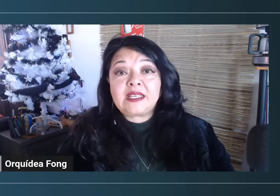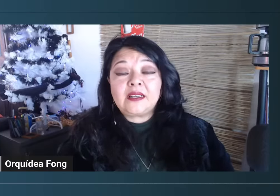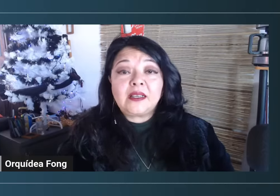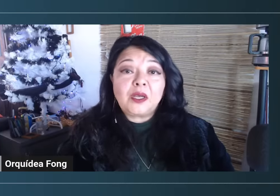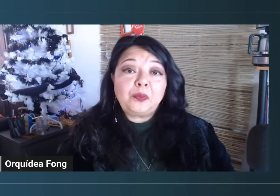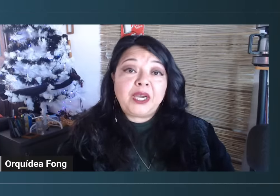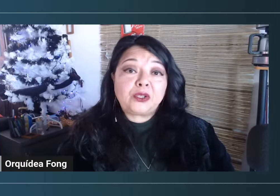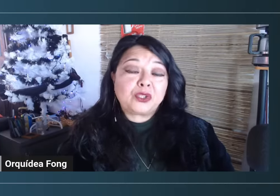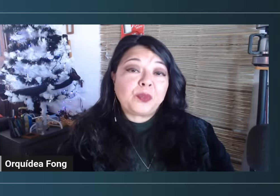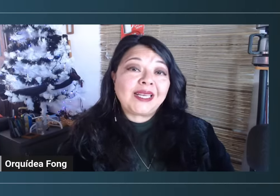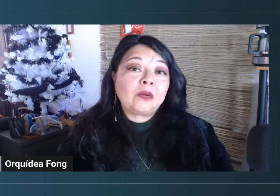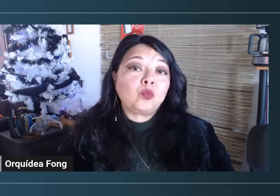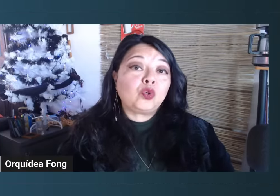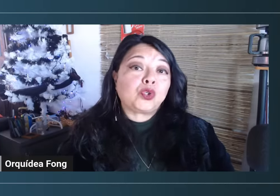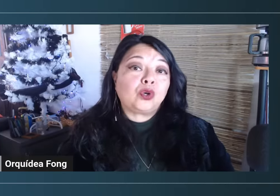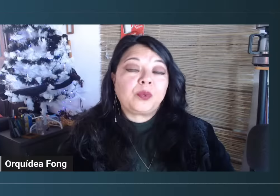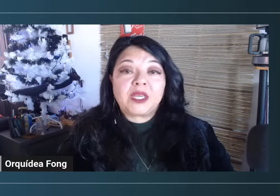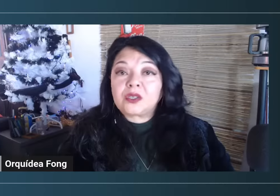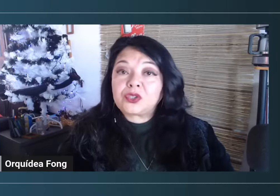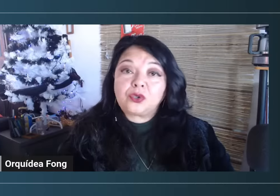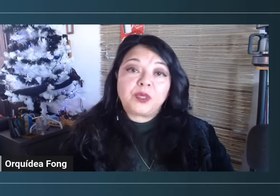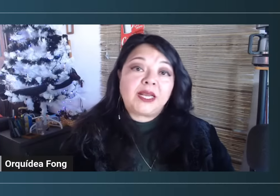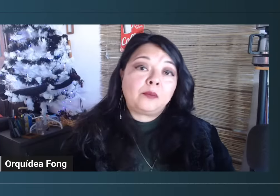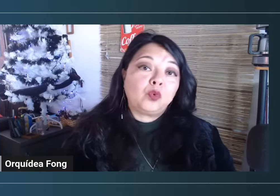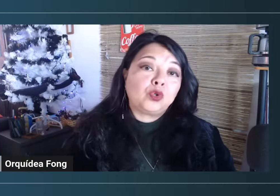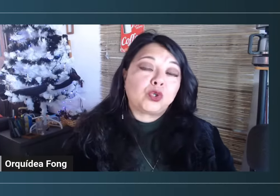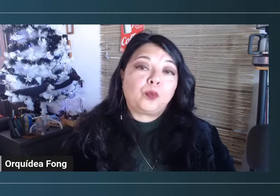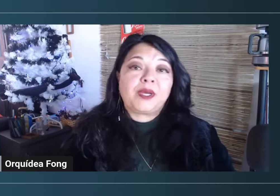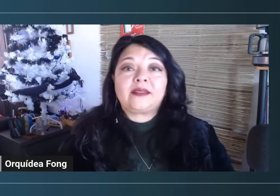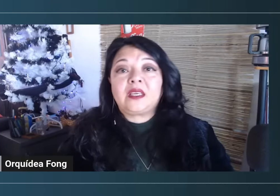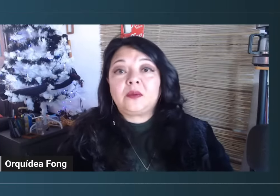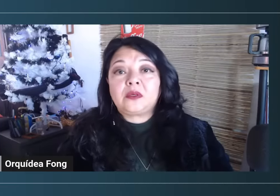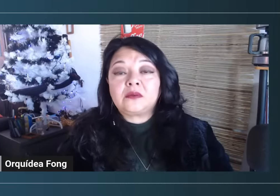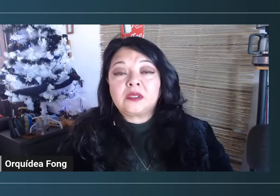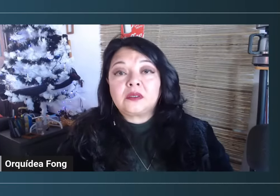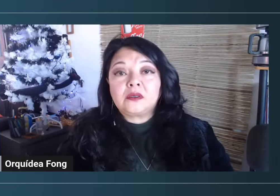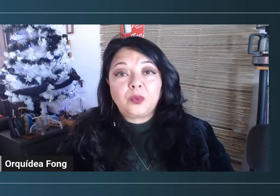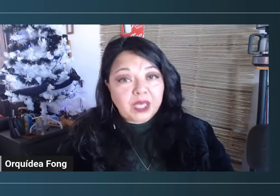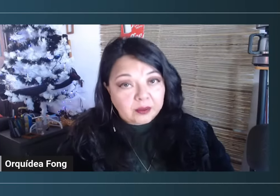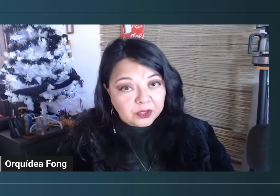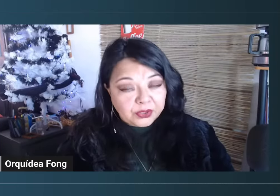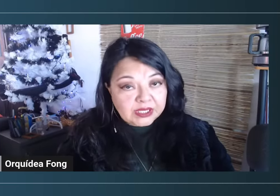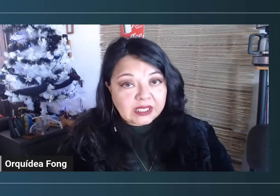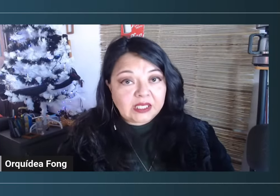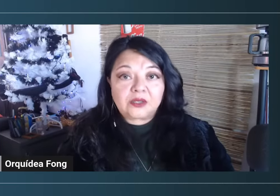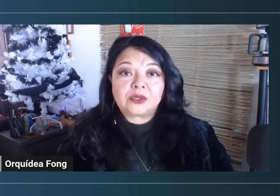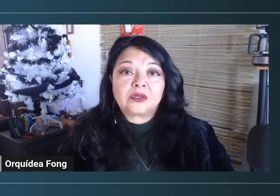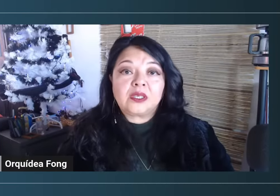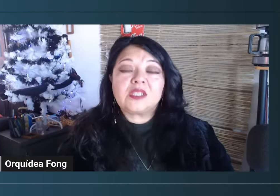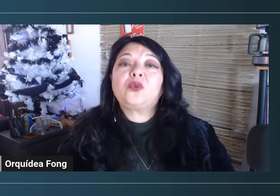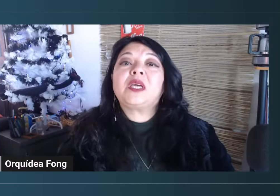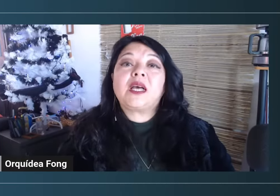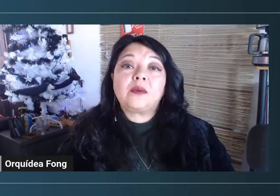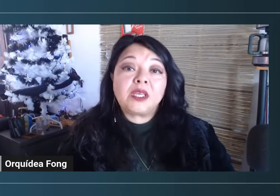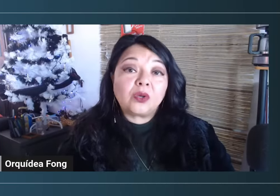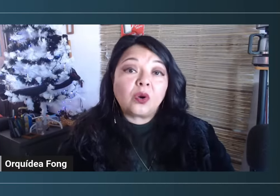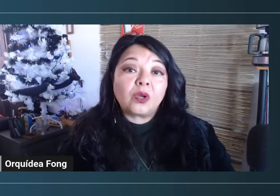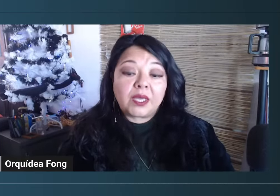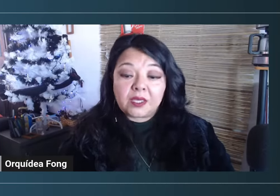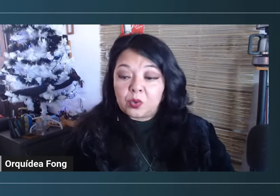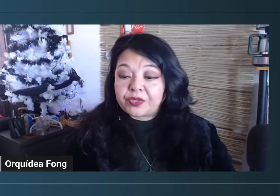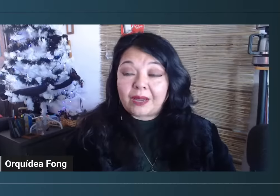fácil pero si hubiera mucho gobierno si hubiera mucho operativo hubiera habido detenidos si hubiera